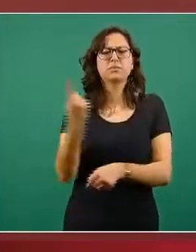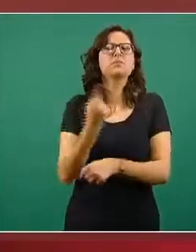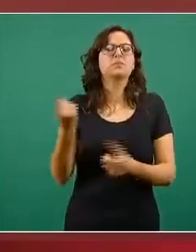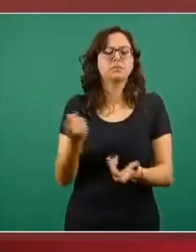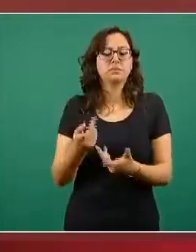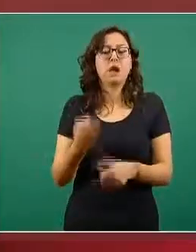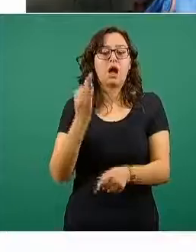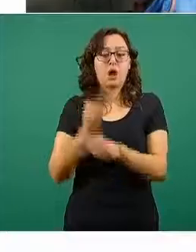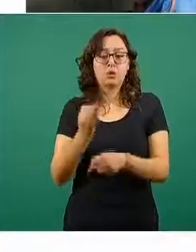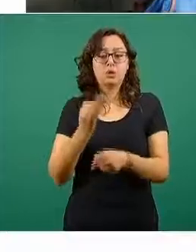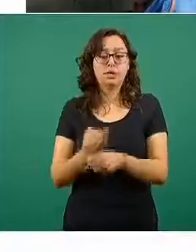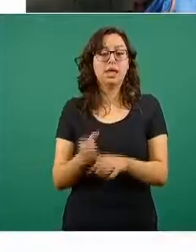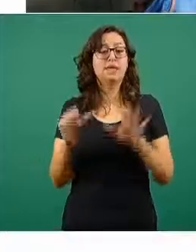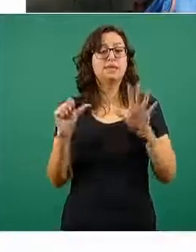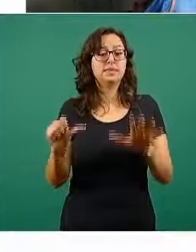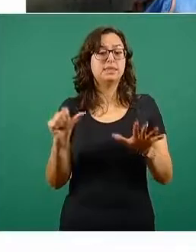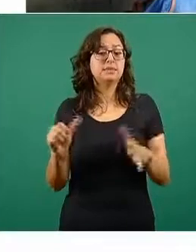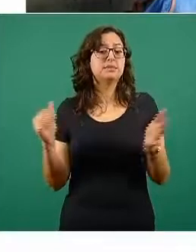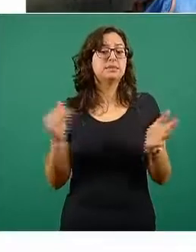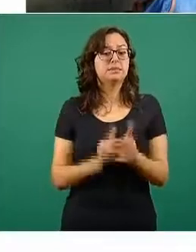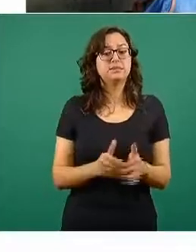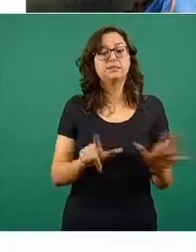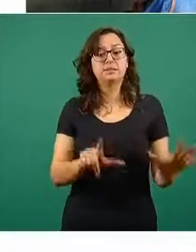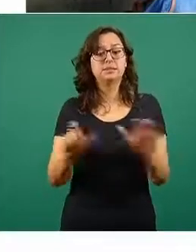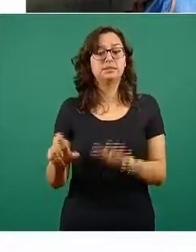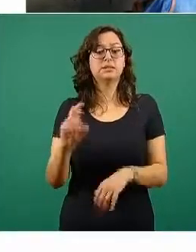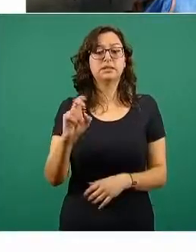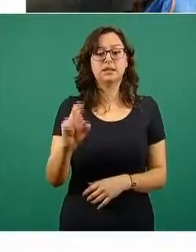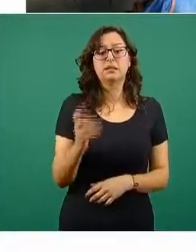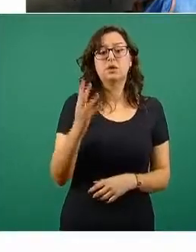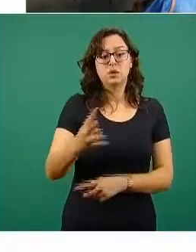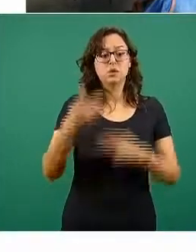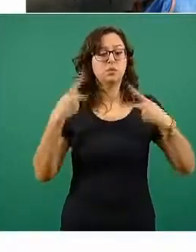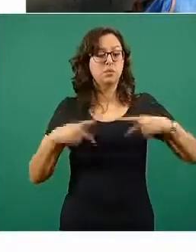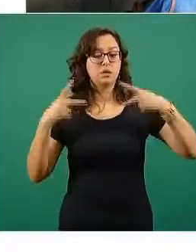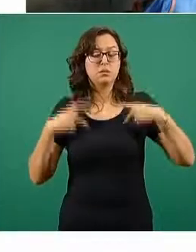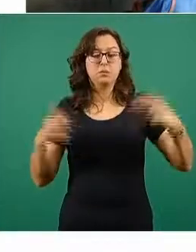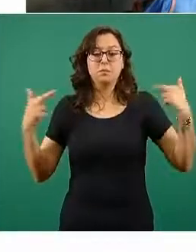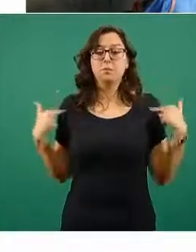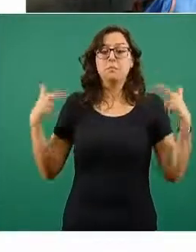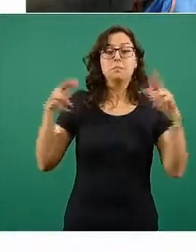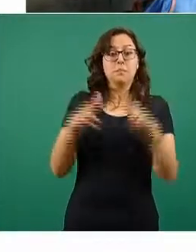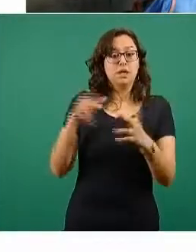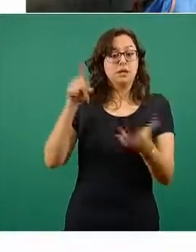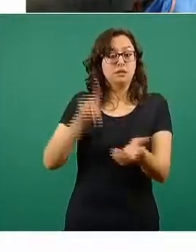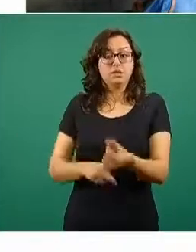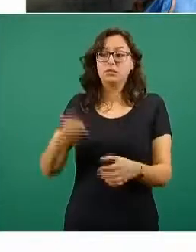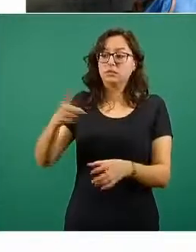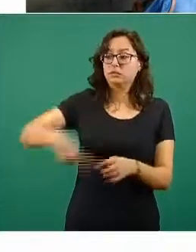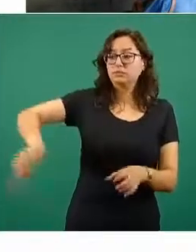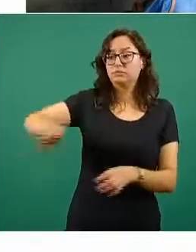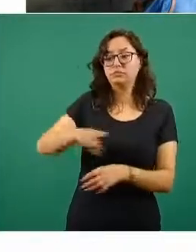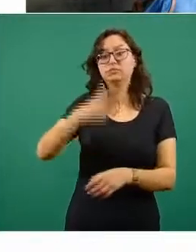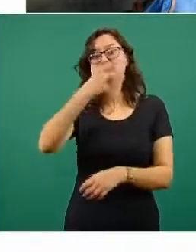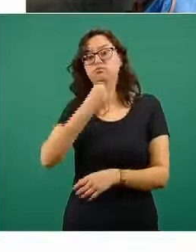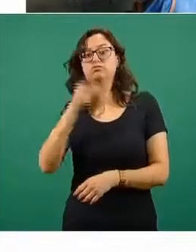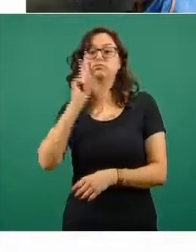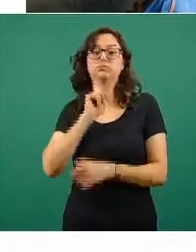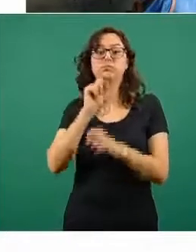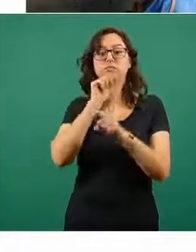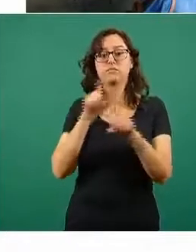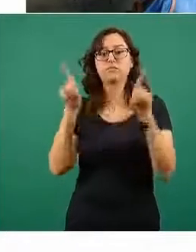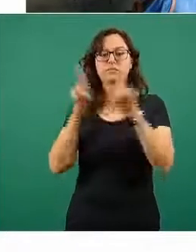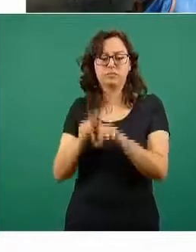16.734 personas profesionales de la educación o personal del sector educativo, mayormente maestras, maestros y el personal que